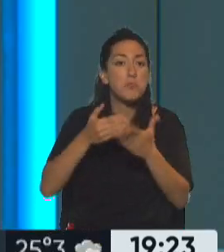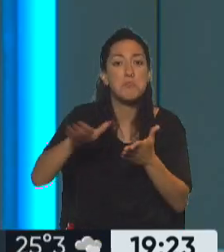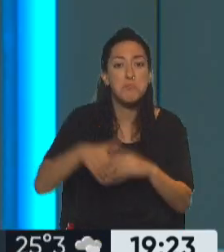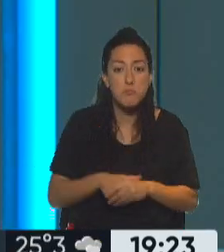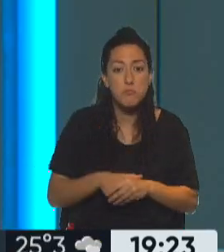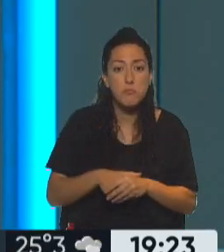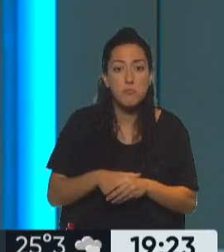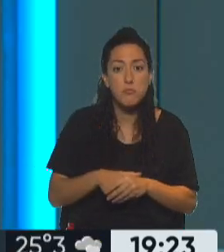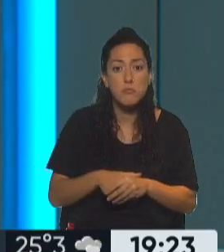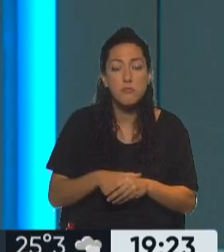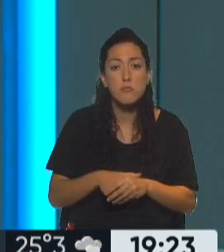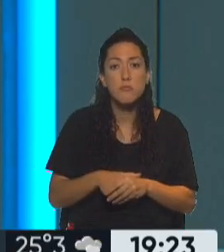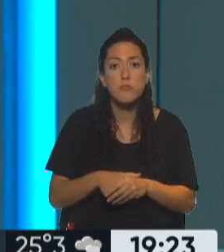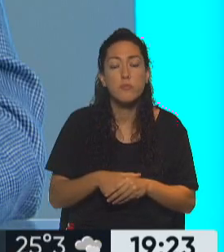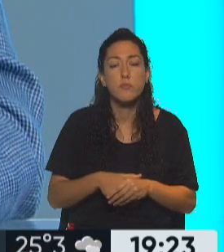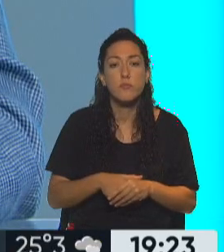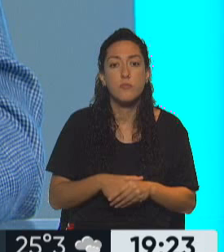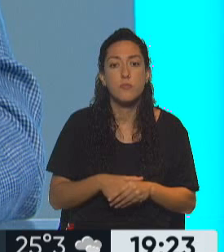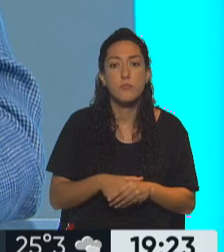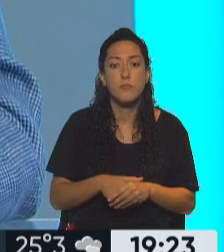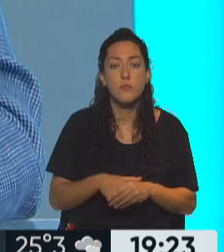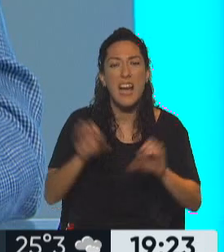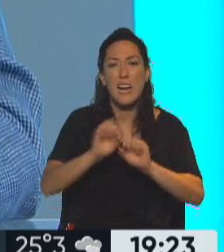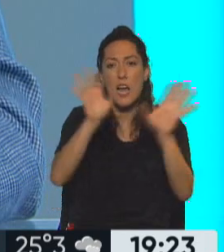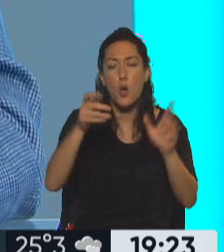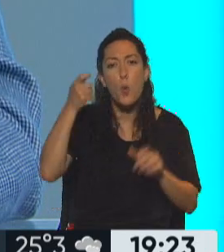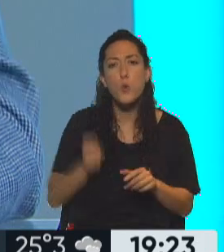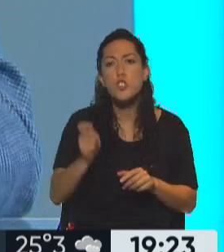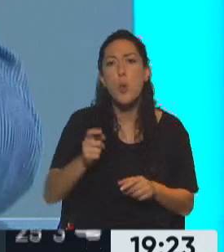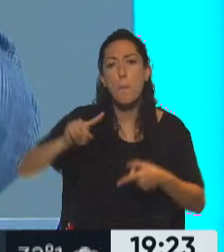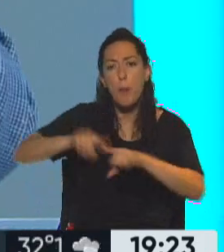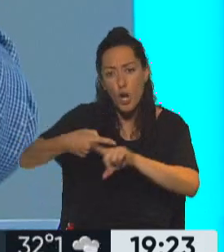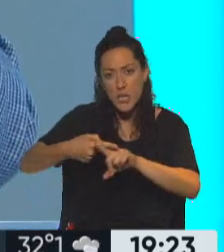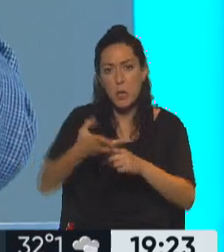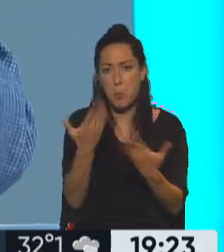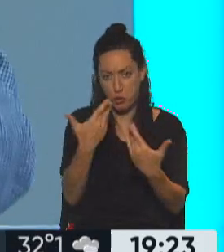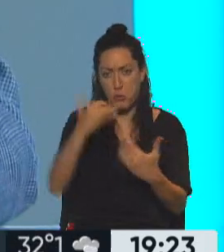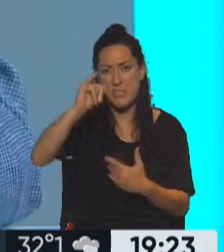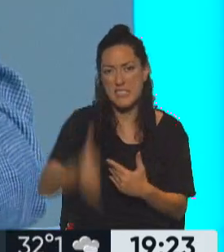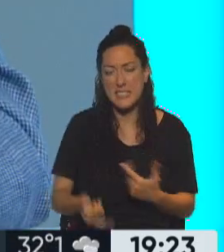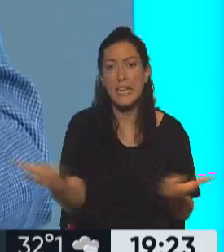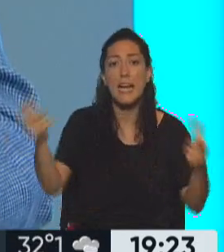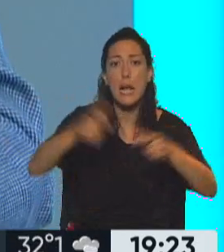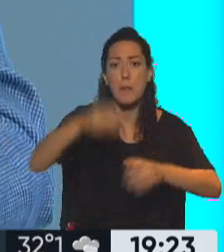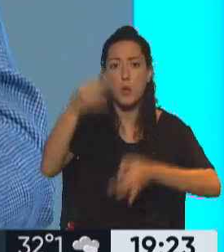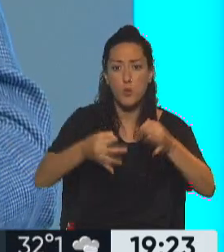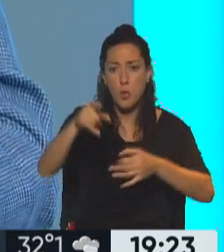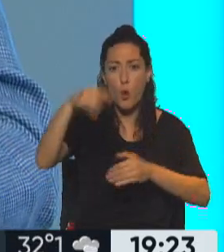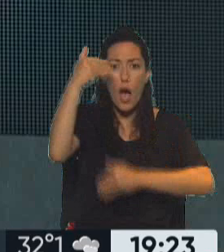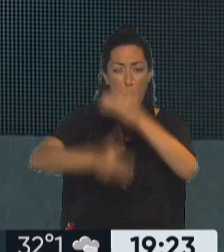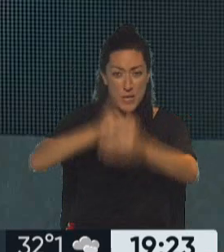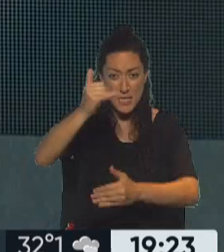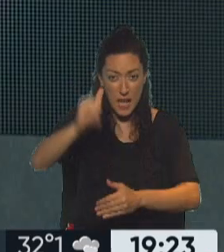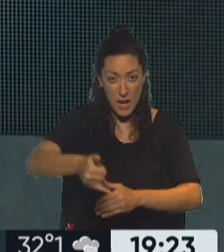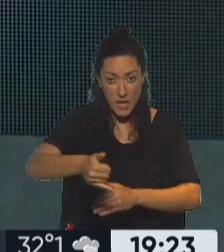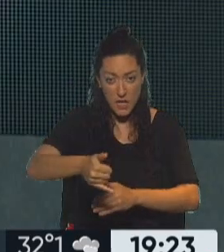posible nosotros Yo quiero aclarar el juicio político es posible lo se tramita en la cámara y lo vas a avanzar se